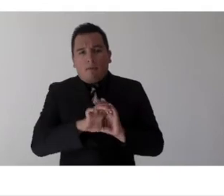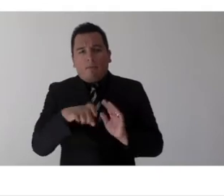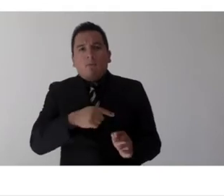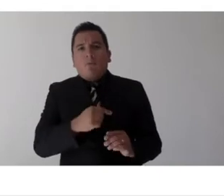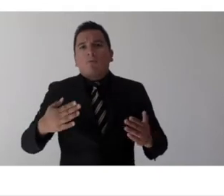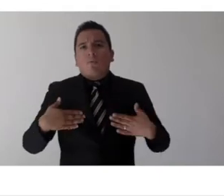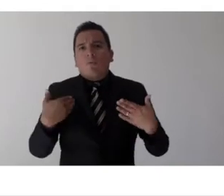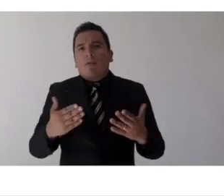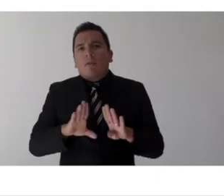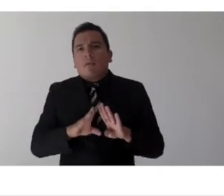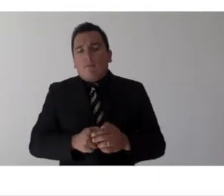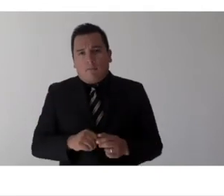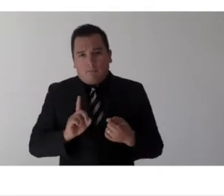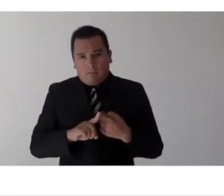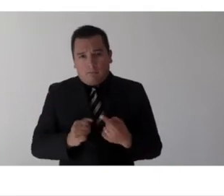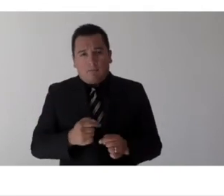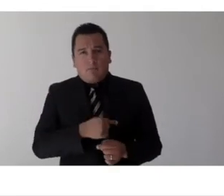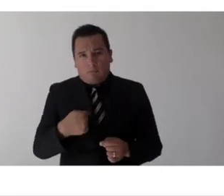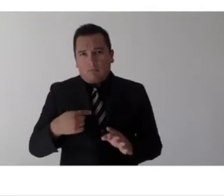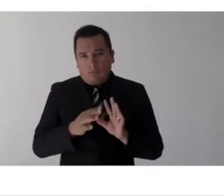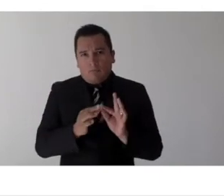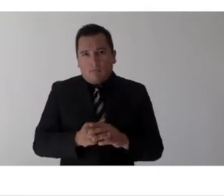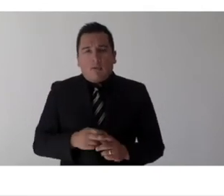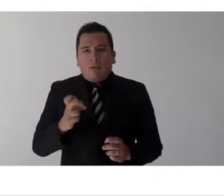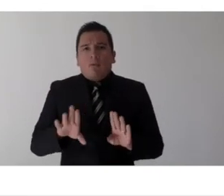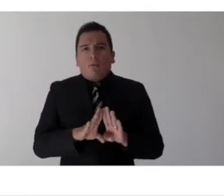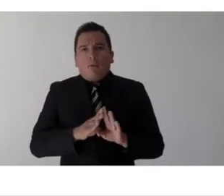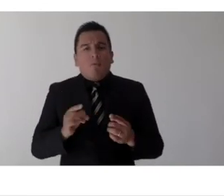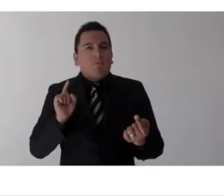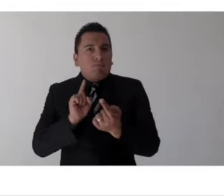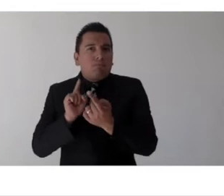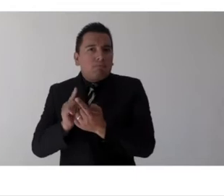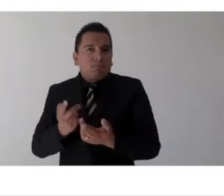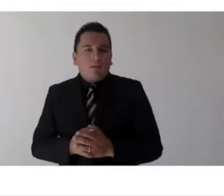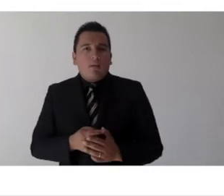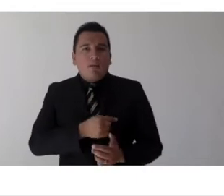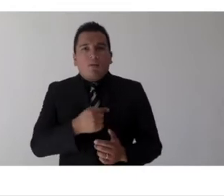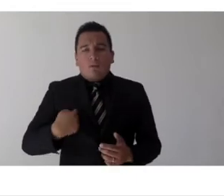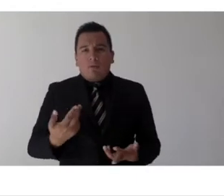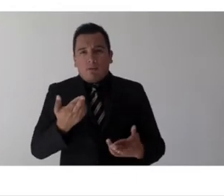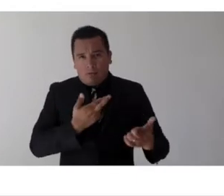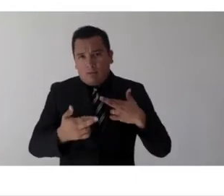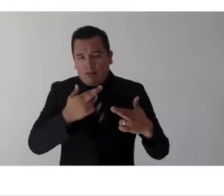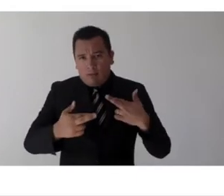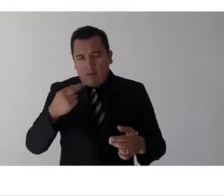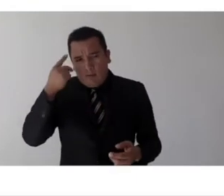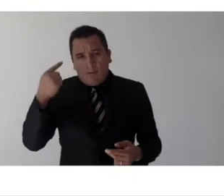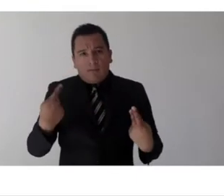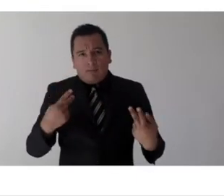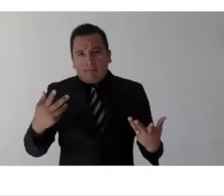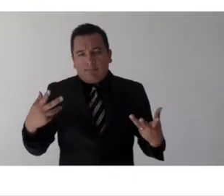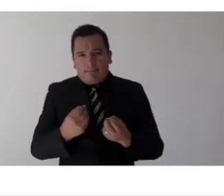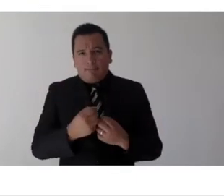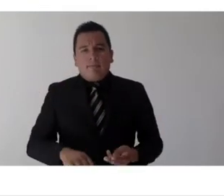las personas, lo compartimos en el curso, es cómo generar relaciones mucho más sólidas para construir movimientos sociales, cómo compartir